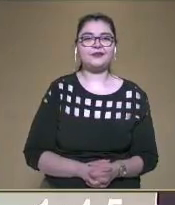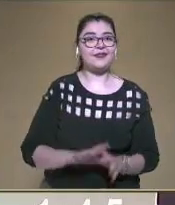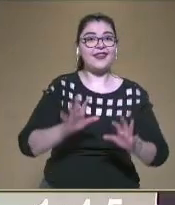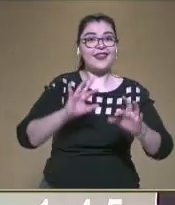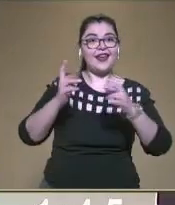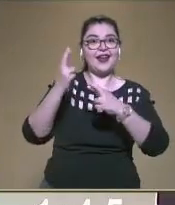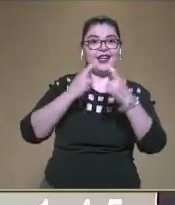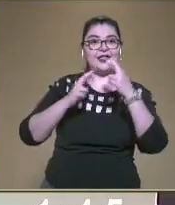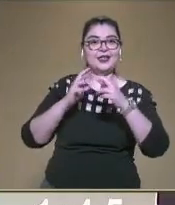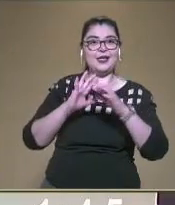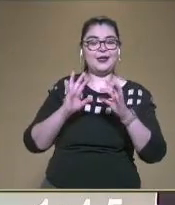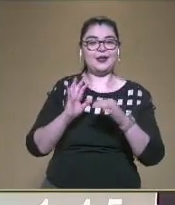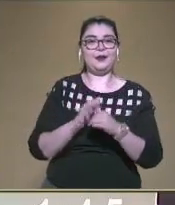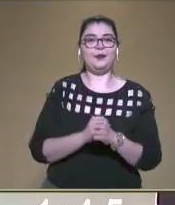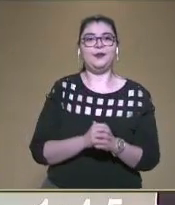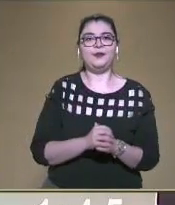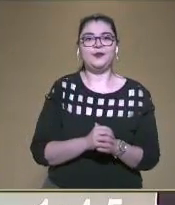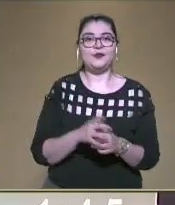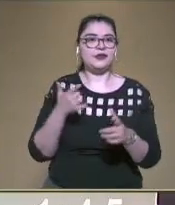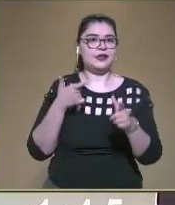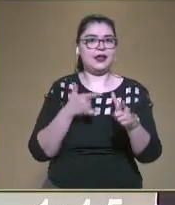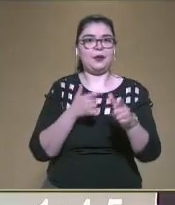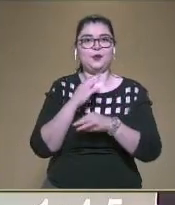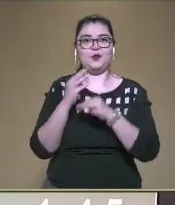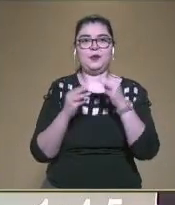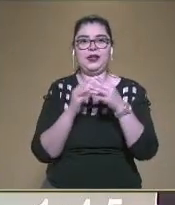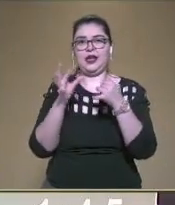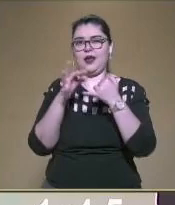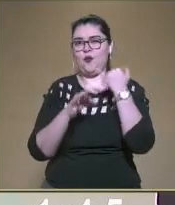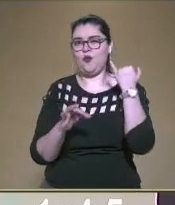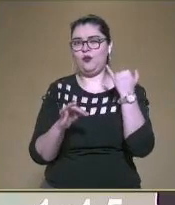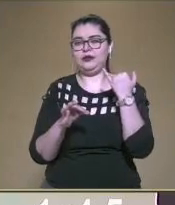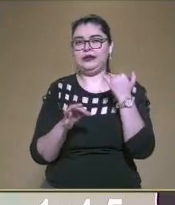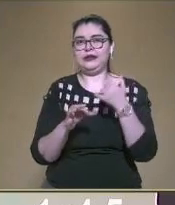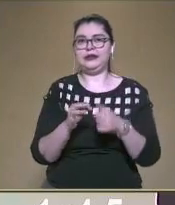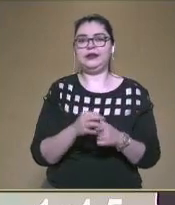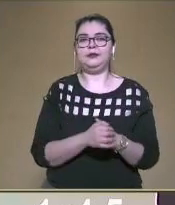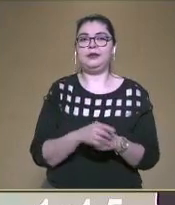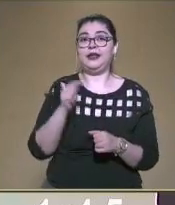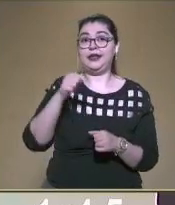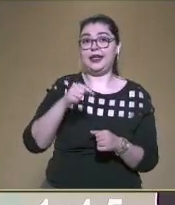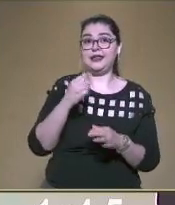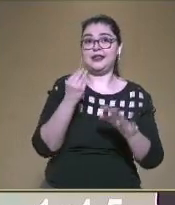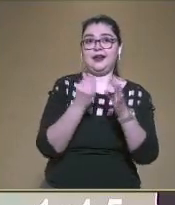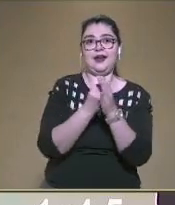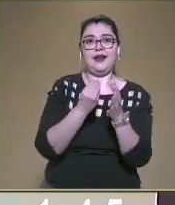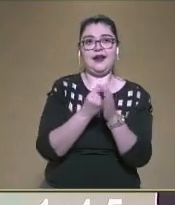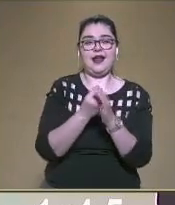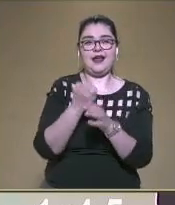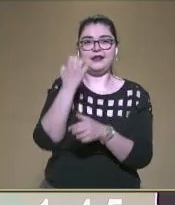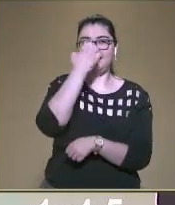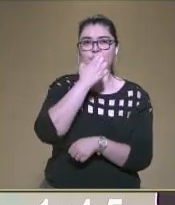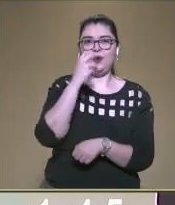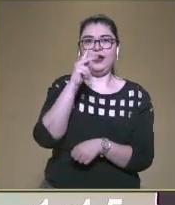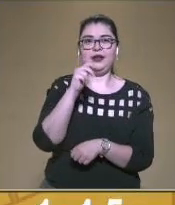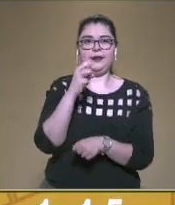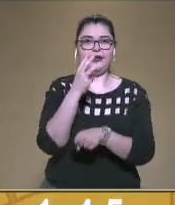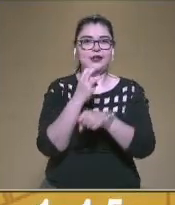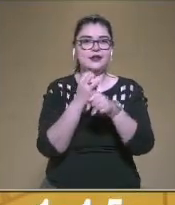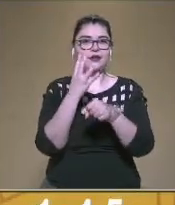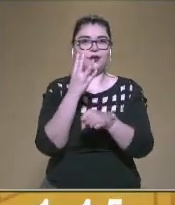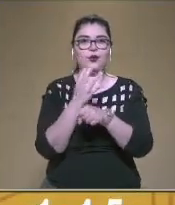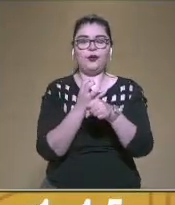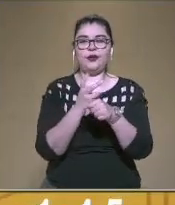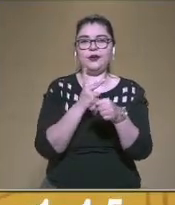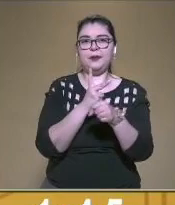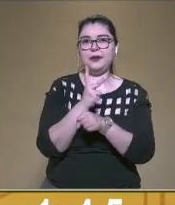Regresamos de esta pausa para ahora continuar con la última asignatura de este segmento, ¿verdad?, de su programa de Escuela TV para tercero y cuarto grado